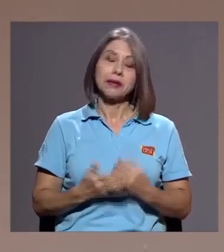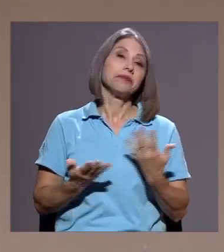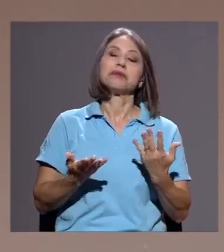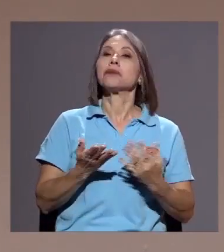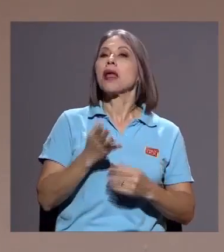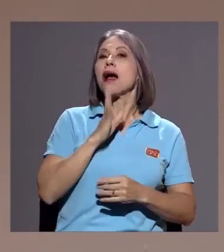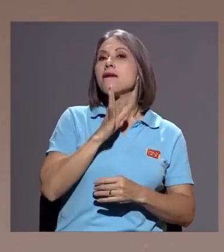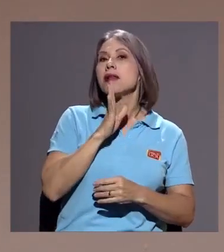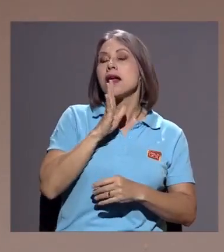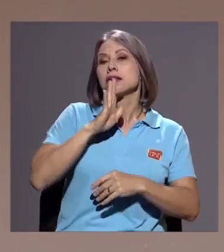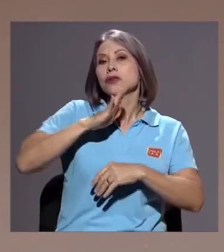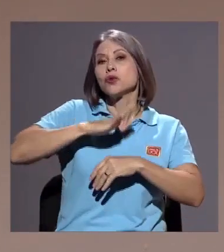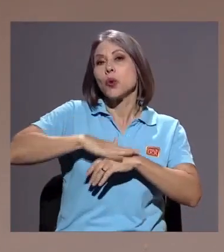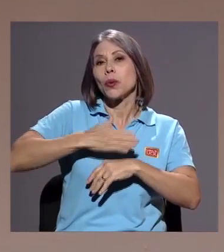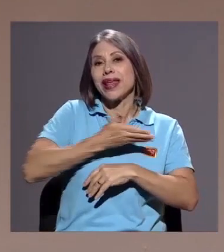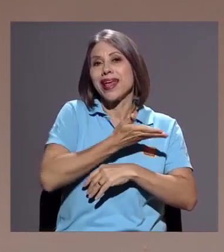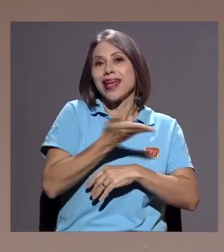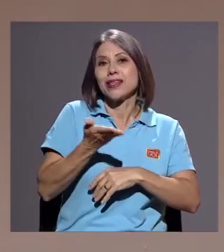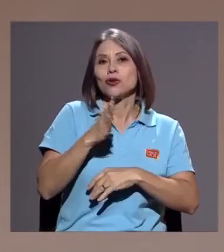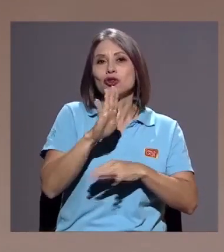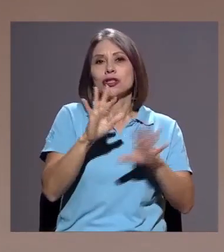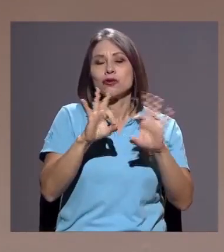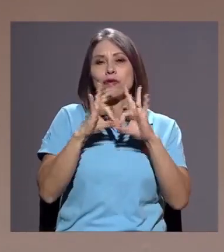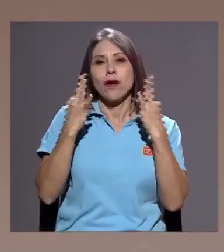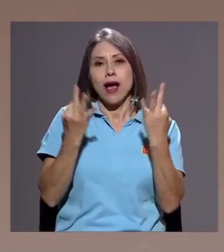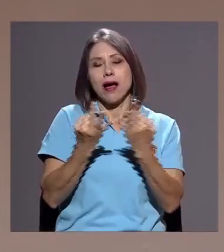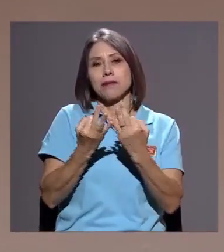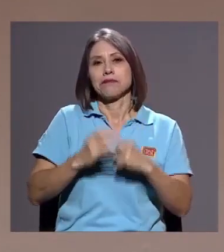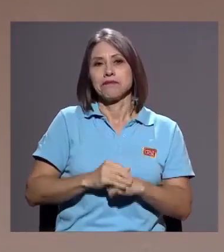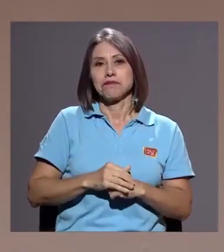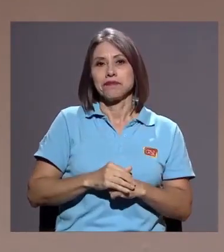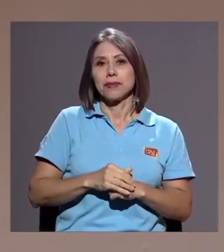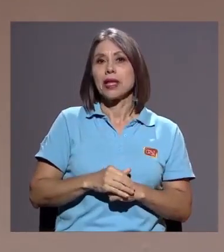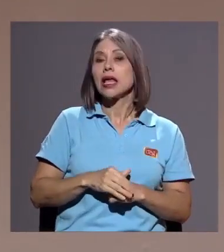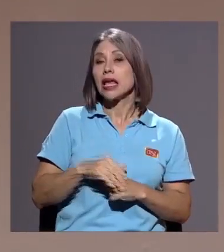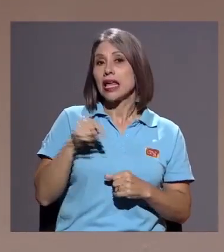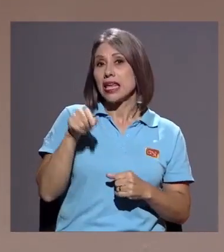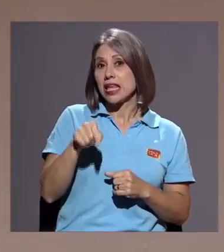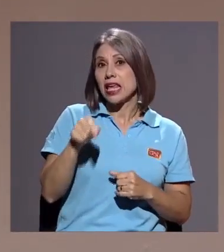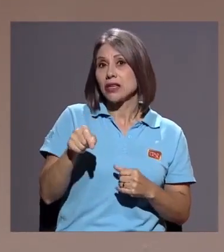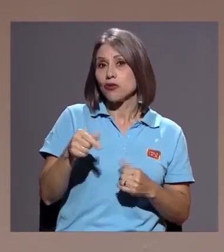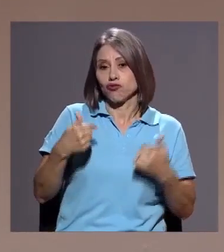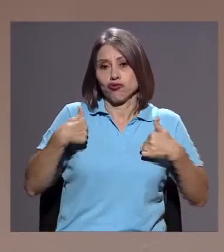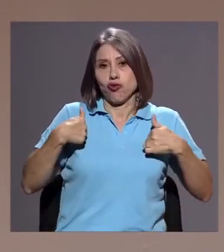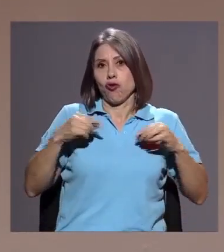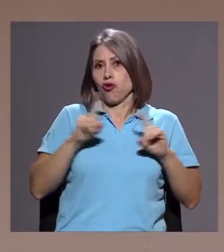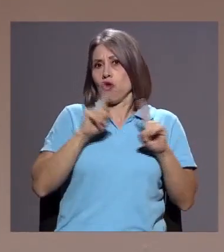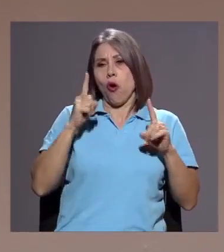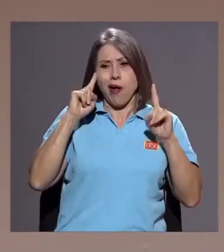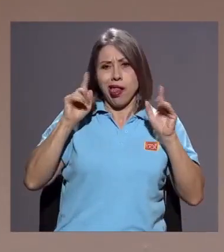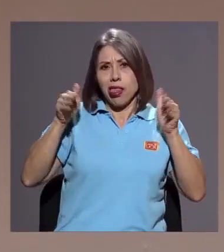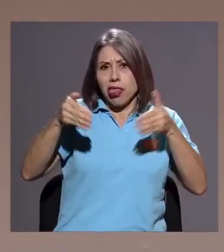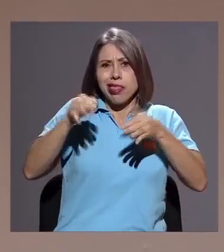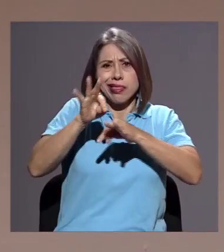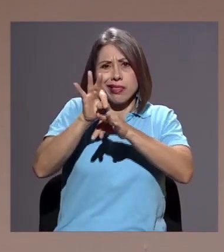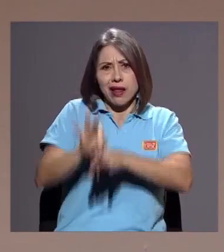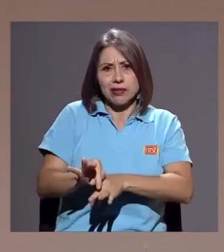hablar de ellos y de la familia. Y este valor, sin yo ser un tradicionalista,